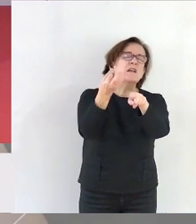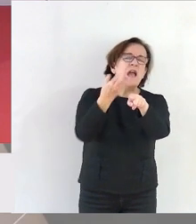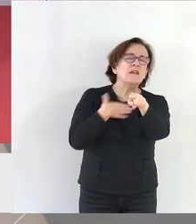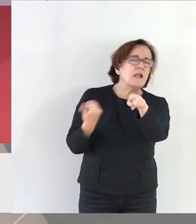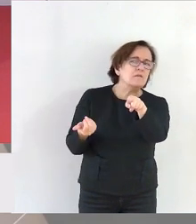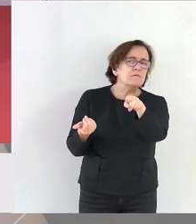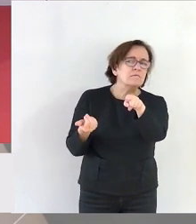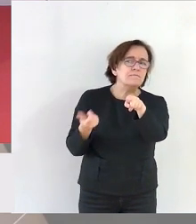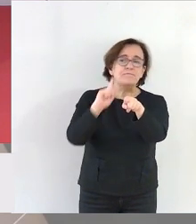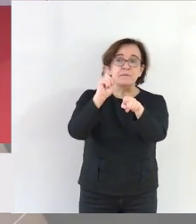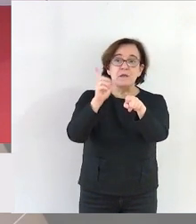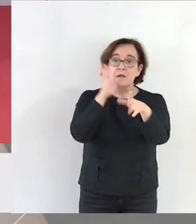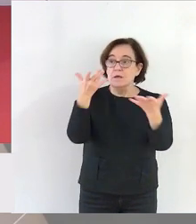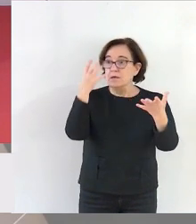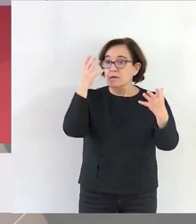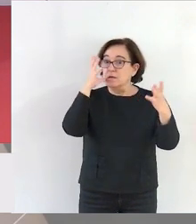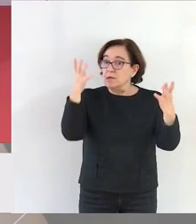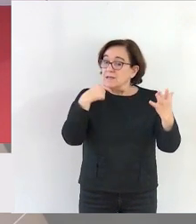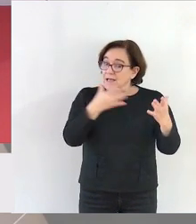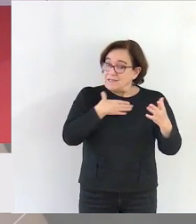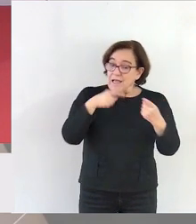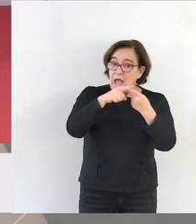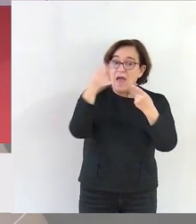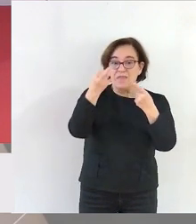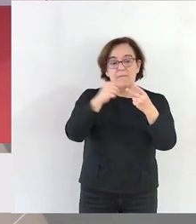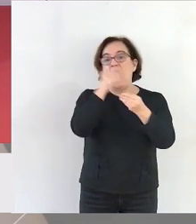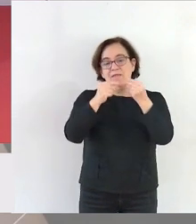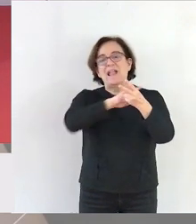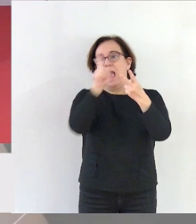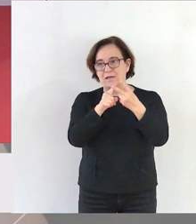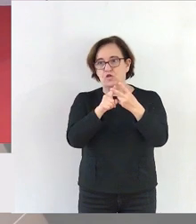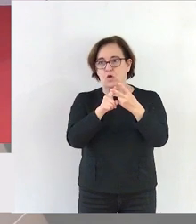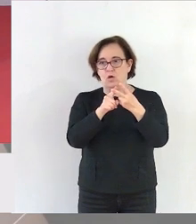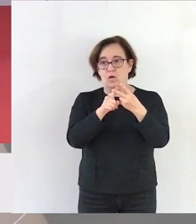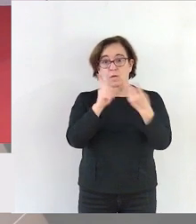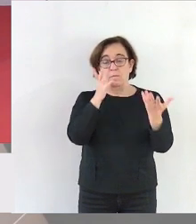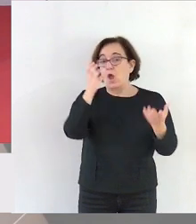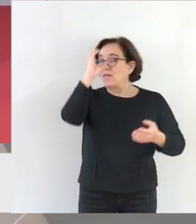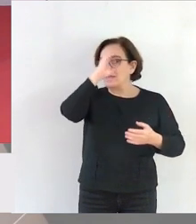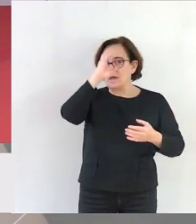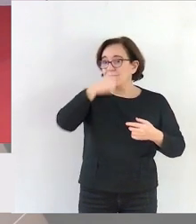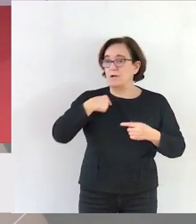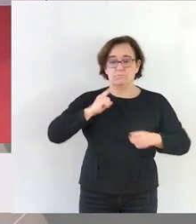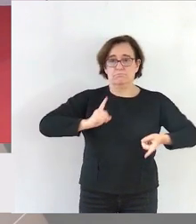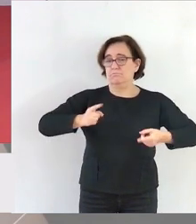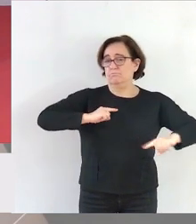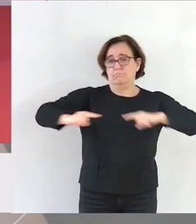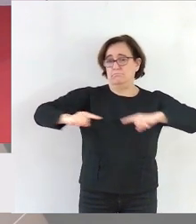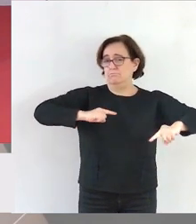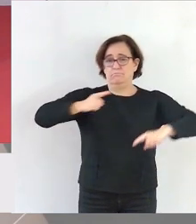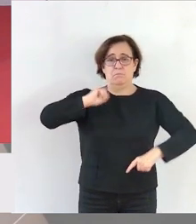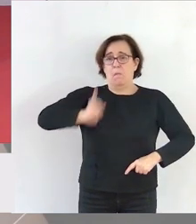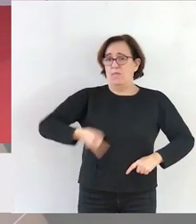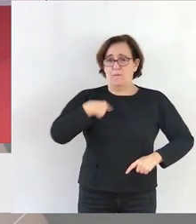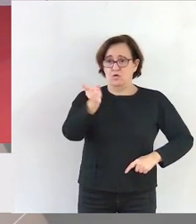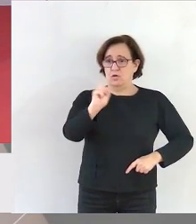quiero no calentarme más de no sé qué bueno Pues si usted quiere esto tendría que hacer esto pero los científicos no mandamos no no no no O